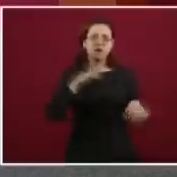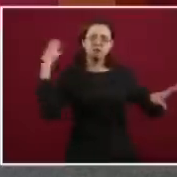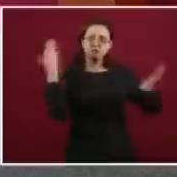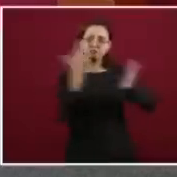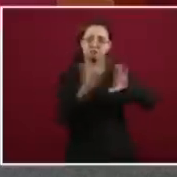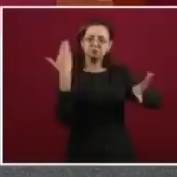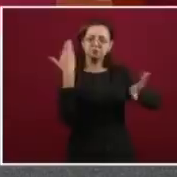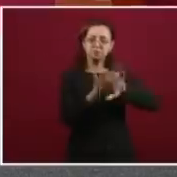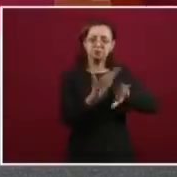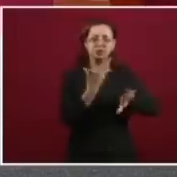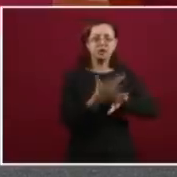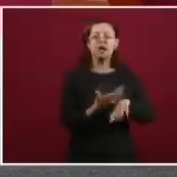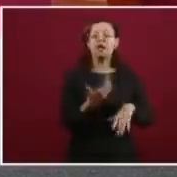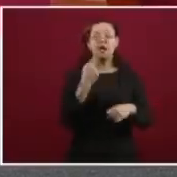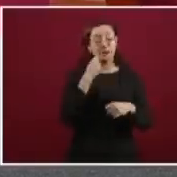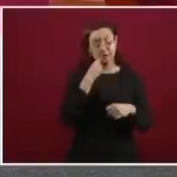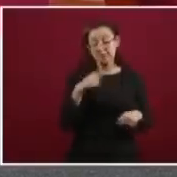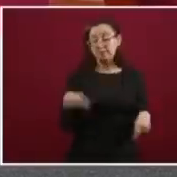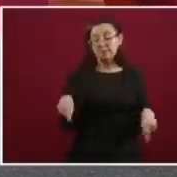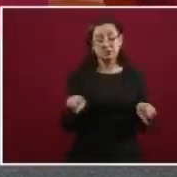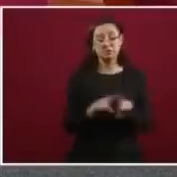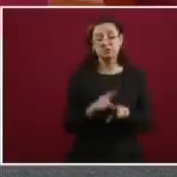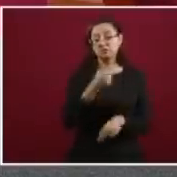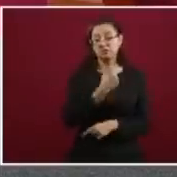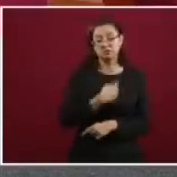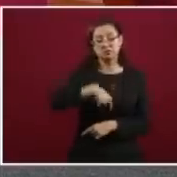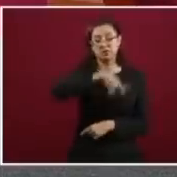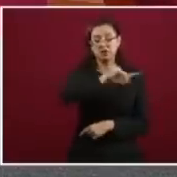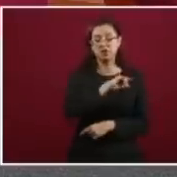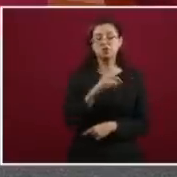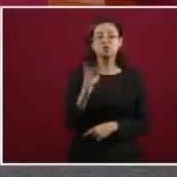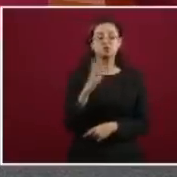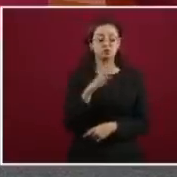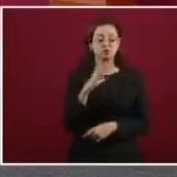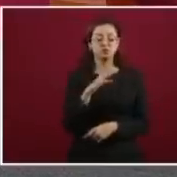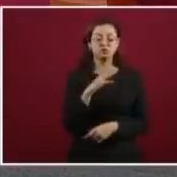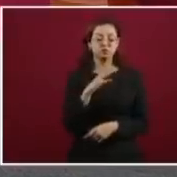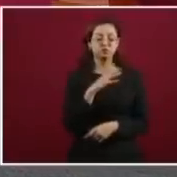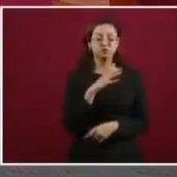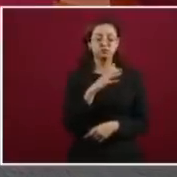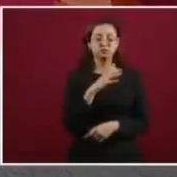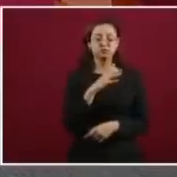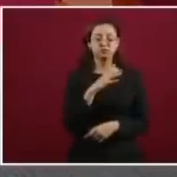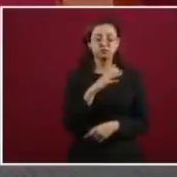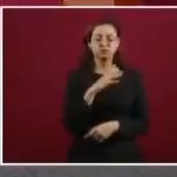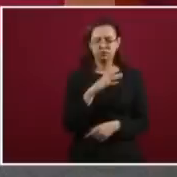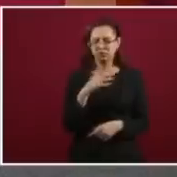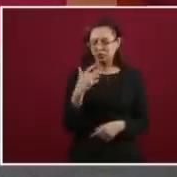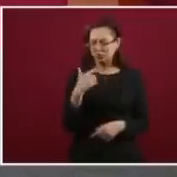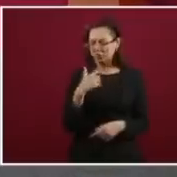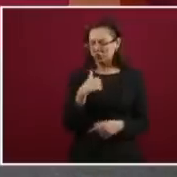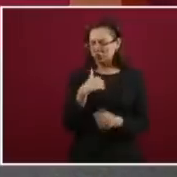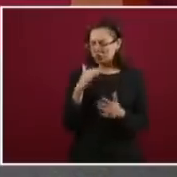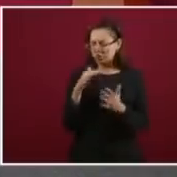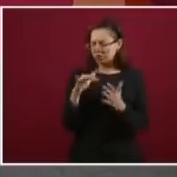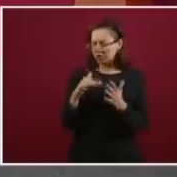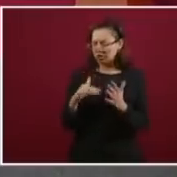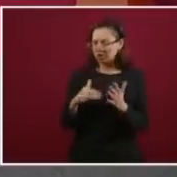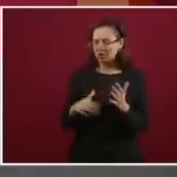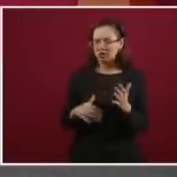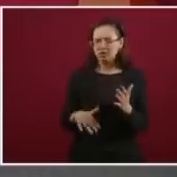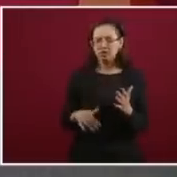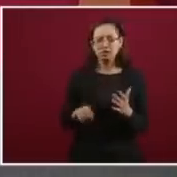algo parecido en esto de salud hasta leí un artículo de